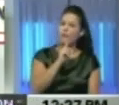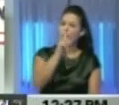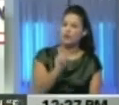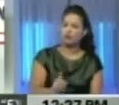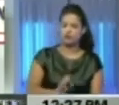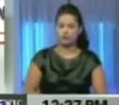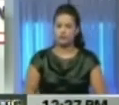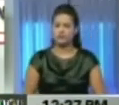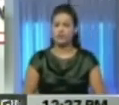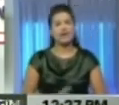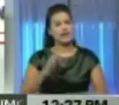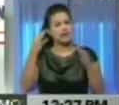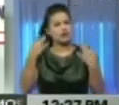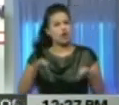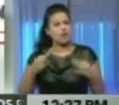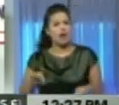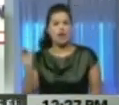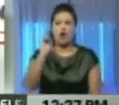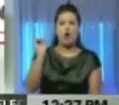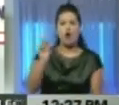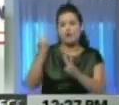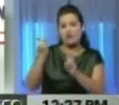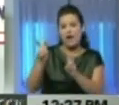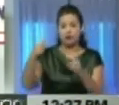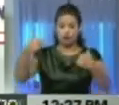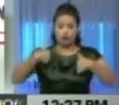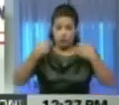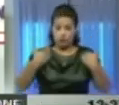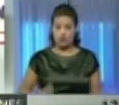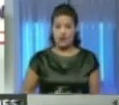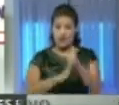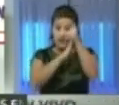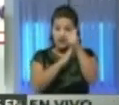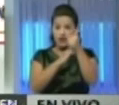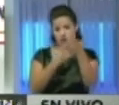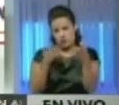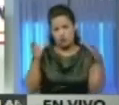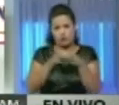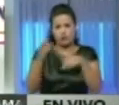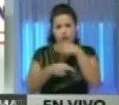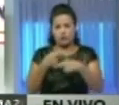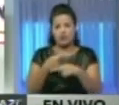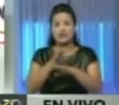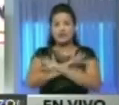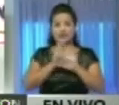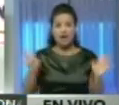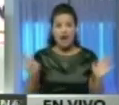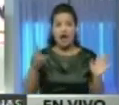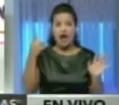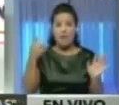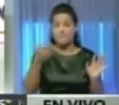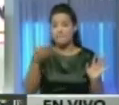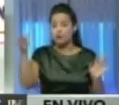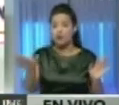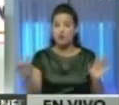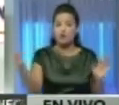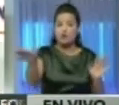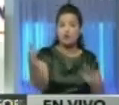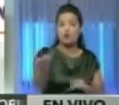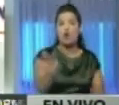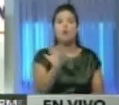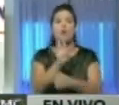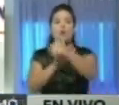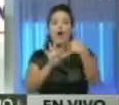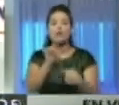Bolivariana, durante solamente año y medio, hayan asesinado a 4 personas de mi equipo